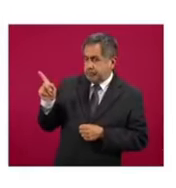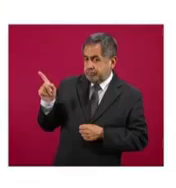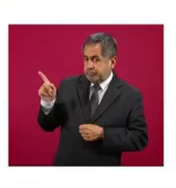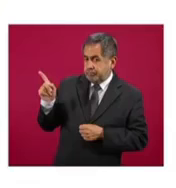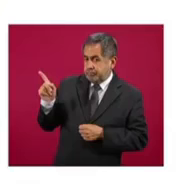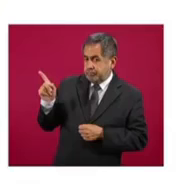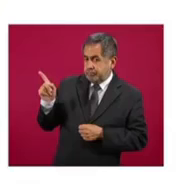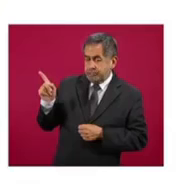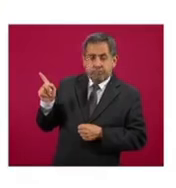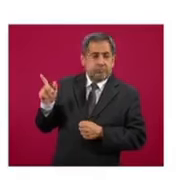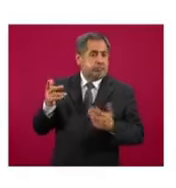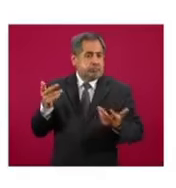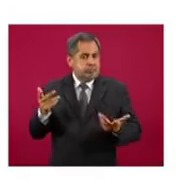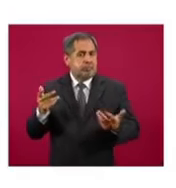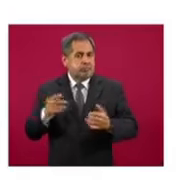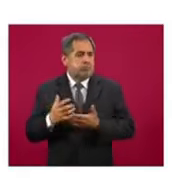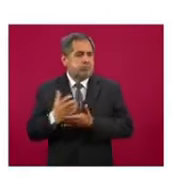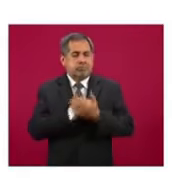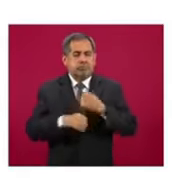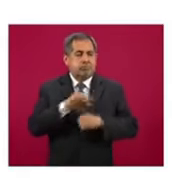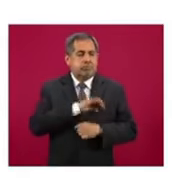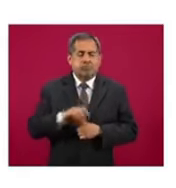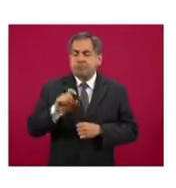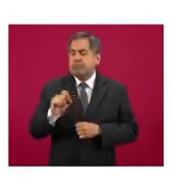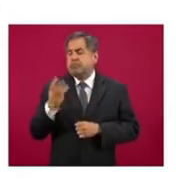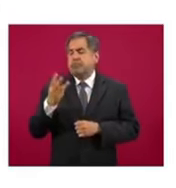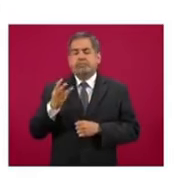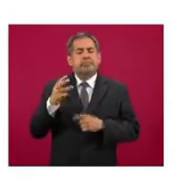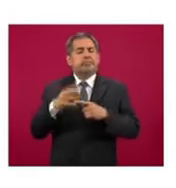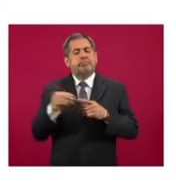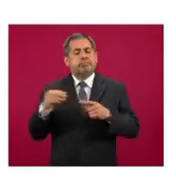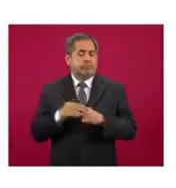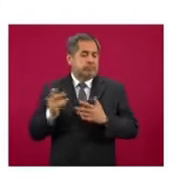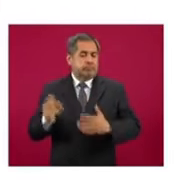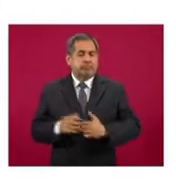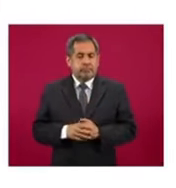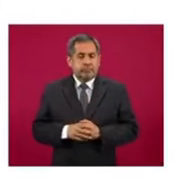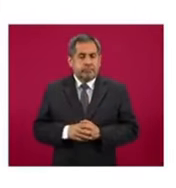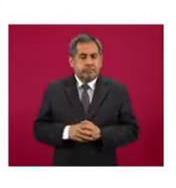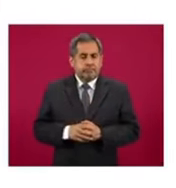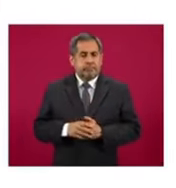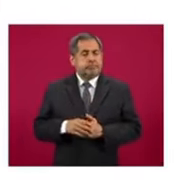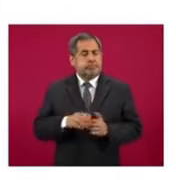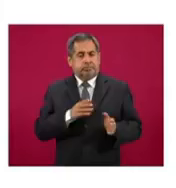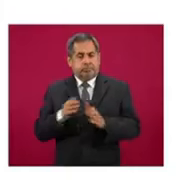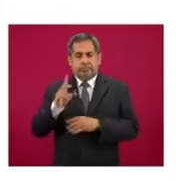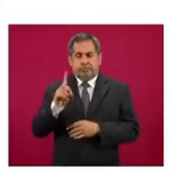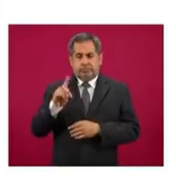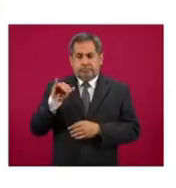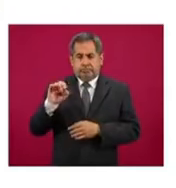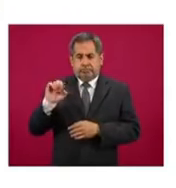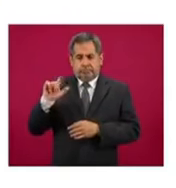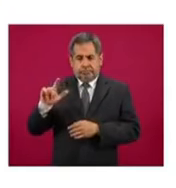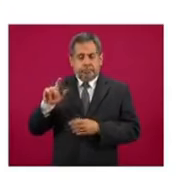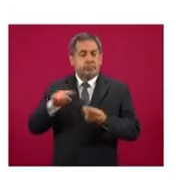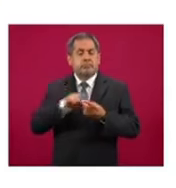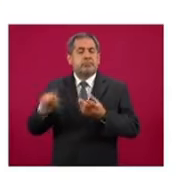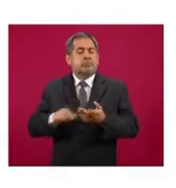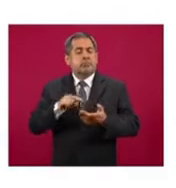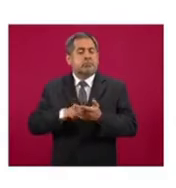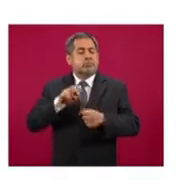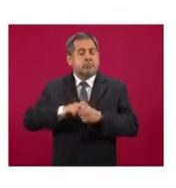15.75 por litro un margen de 23 centavos en la Premium para el diel franquicia Pemex en Talpa de